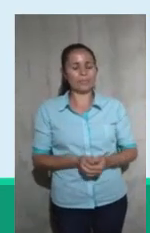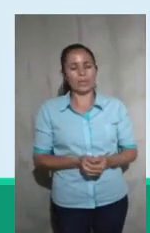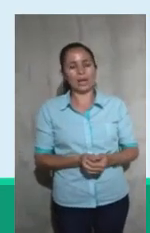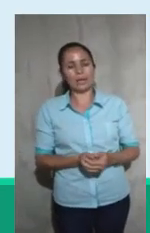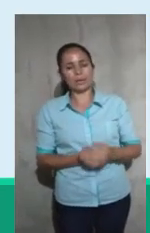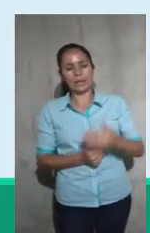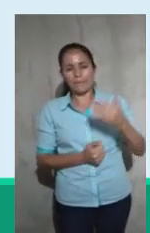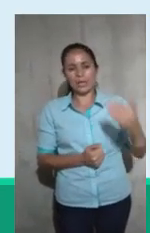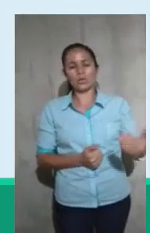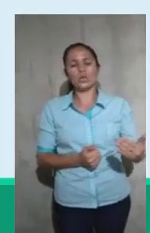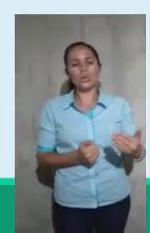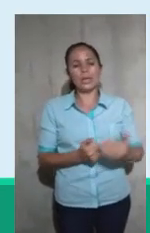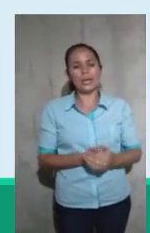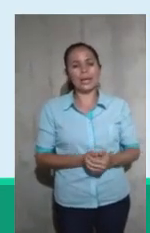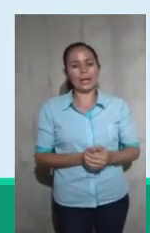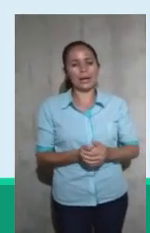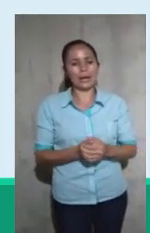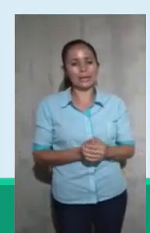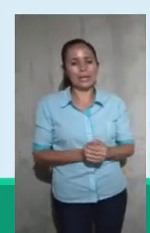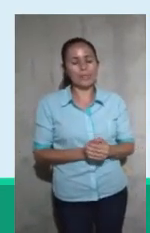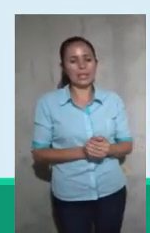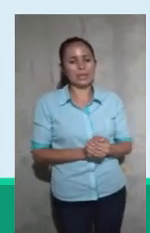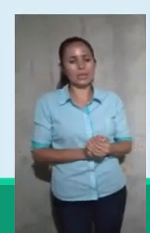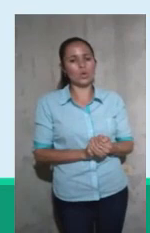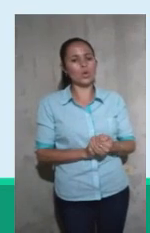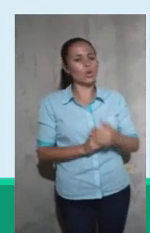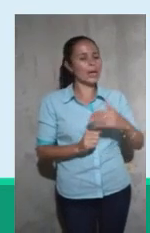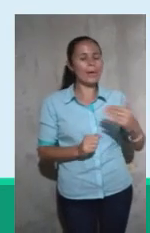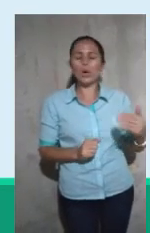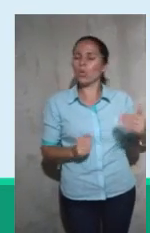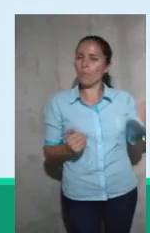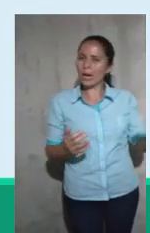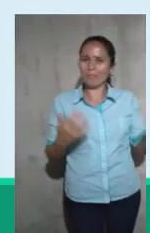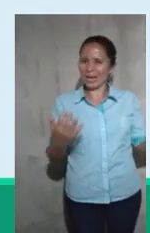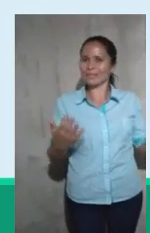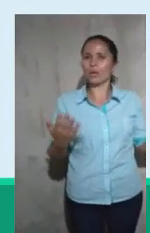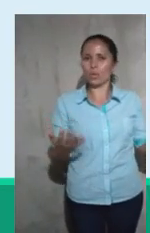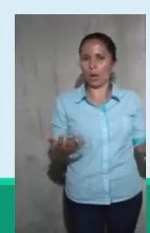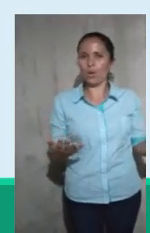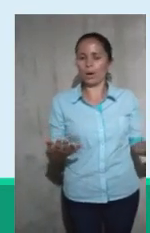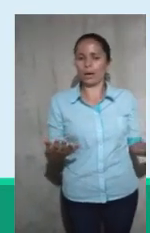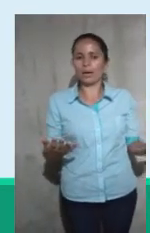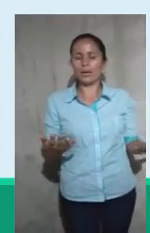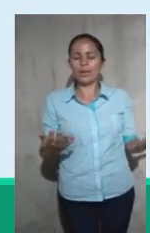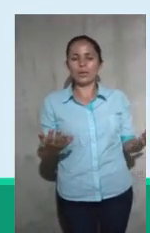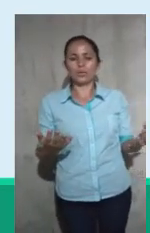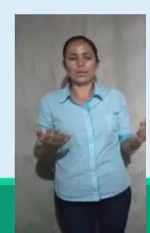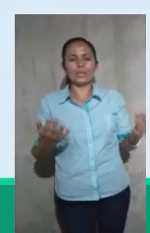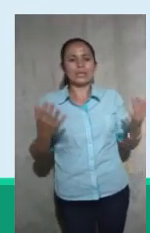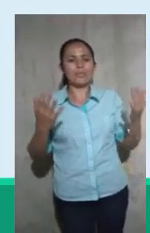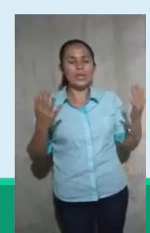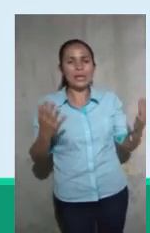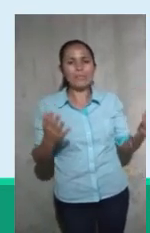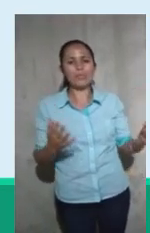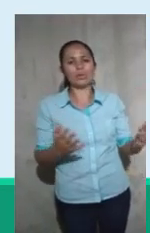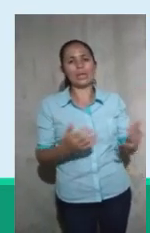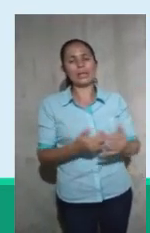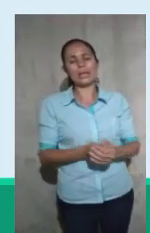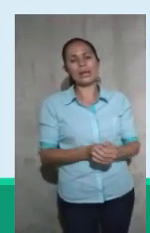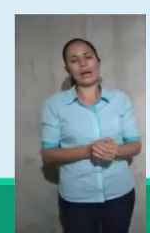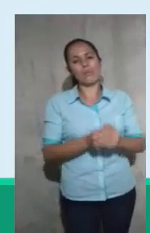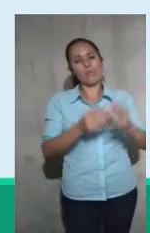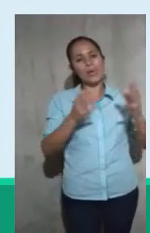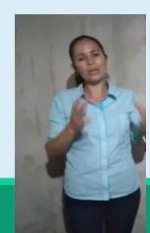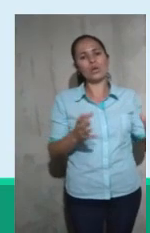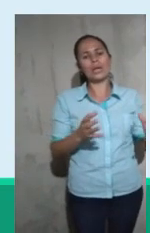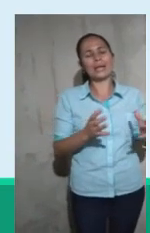márgenes. También nos sugiere que la carta de presentación no debe ocupar más de una hoja. Entonces, es bien